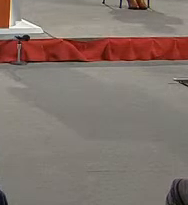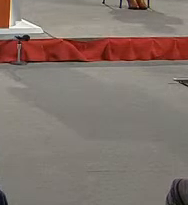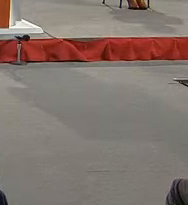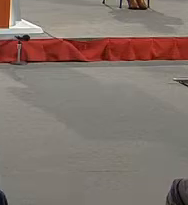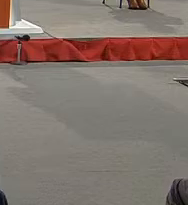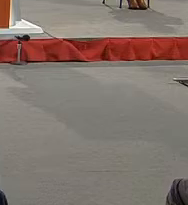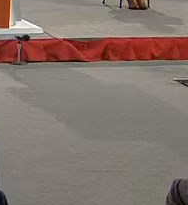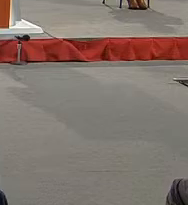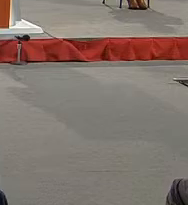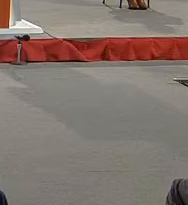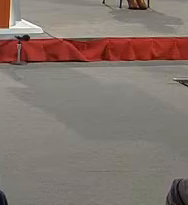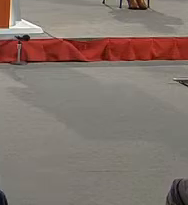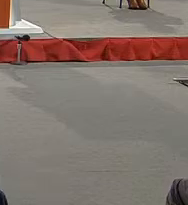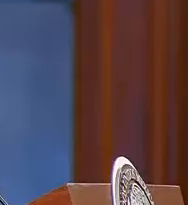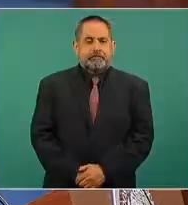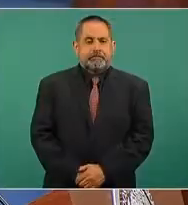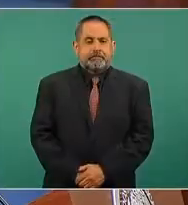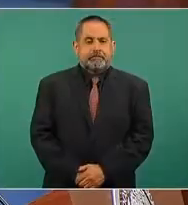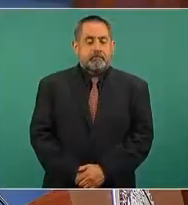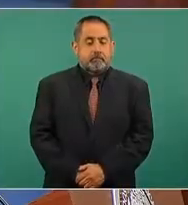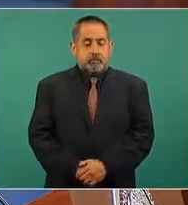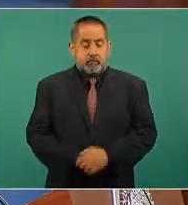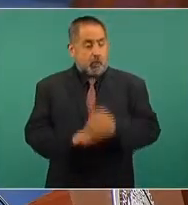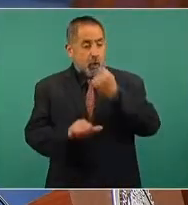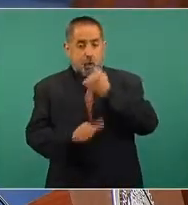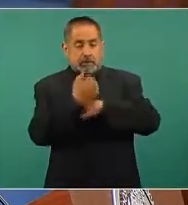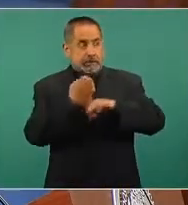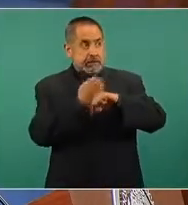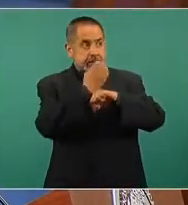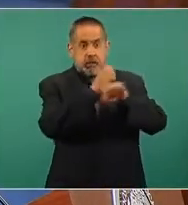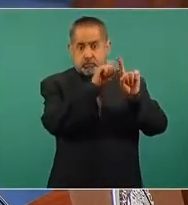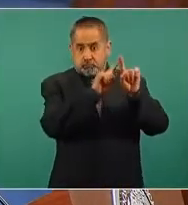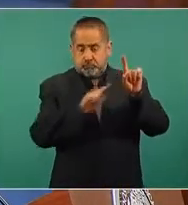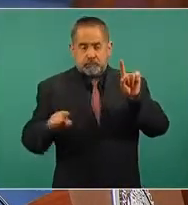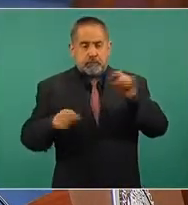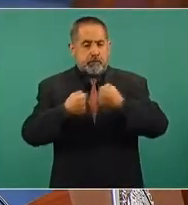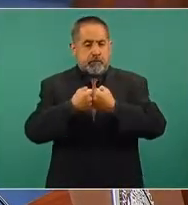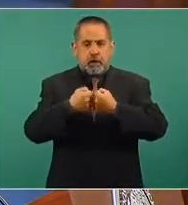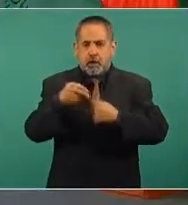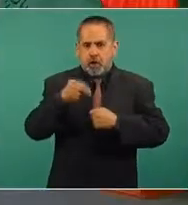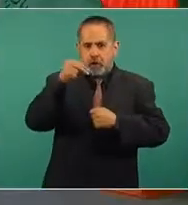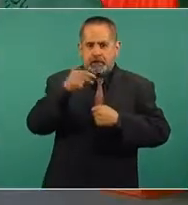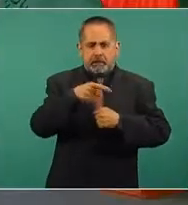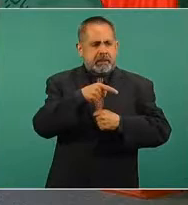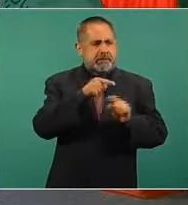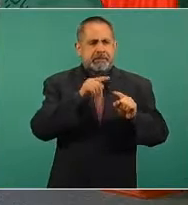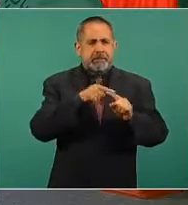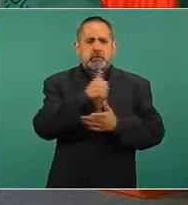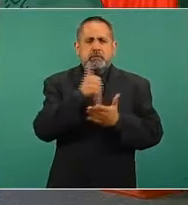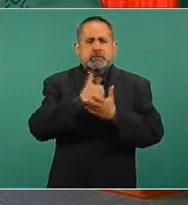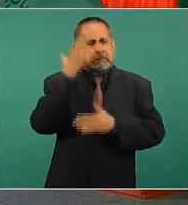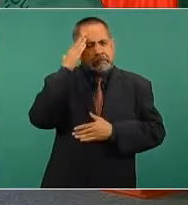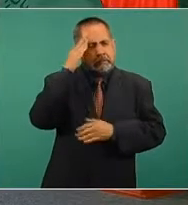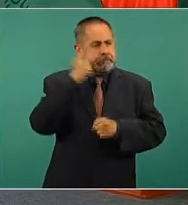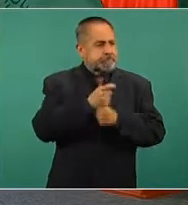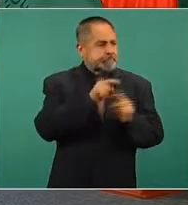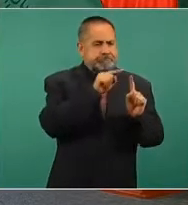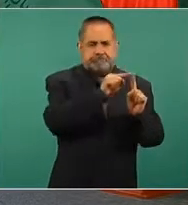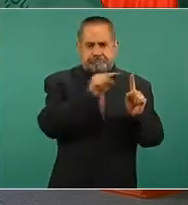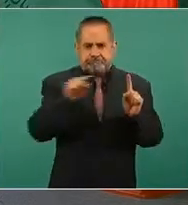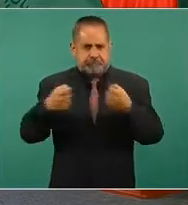en este año hicimos pues mucho hincapié en la frontera norte. Trabajamos prácticamente en todas las ciudades más importantes de la frontera